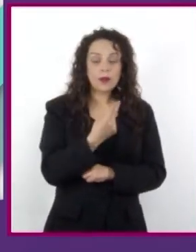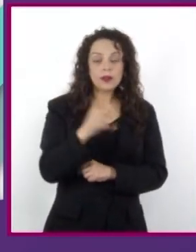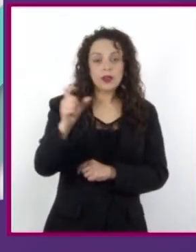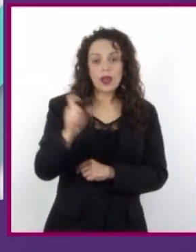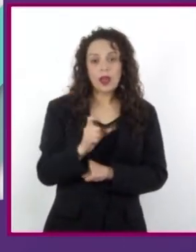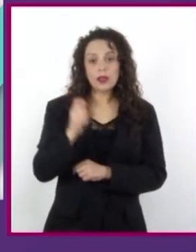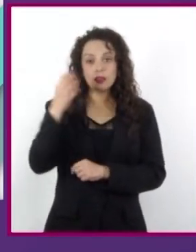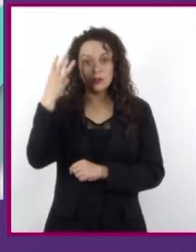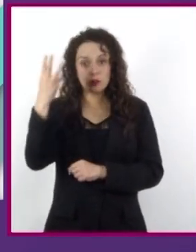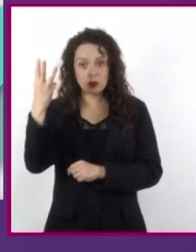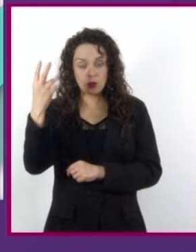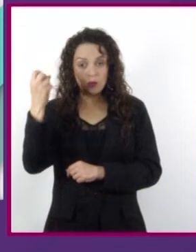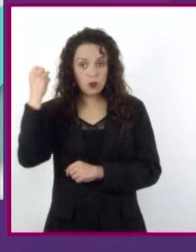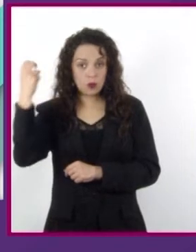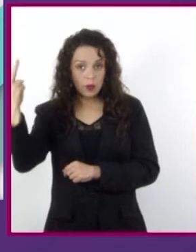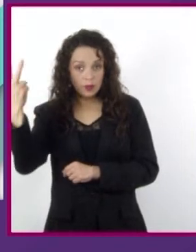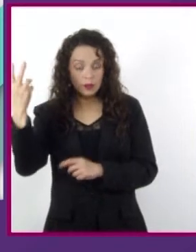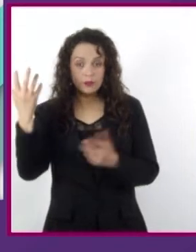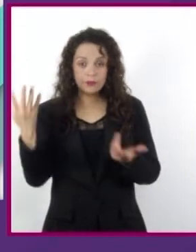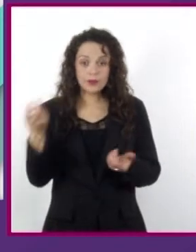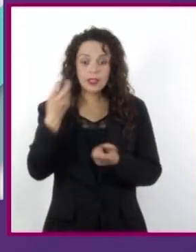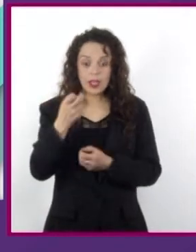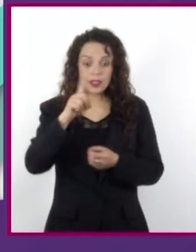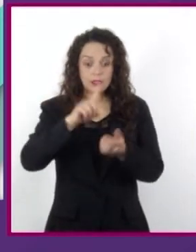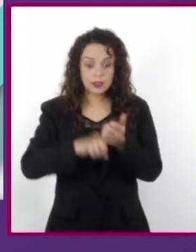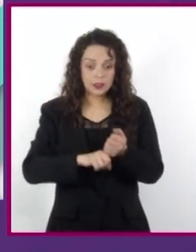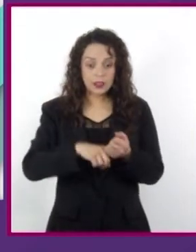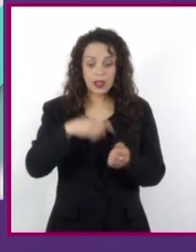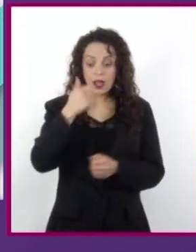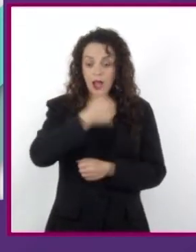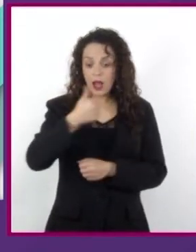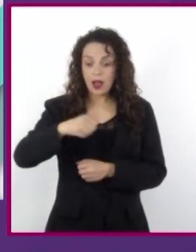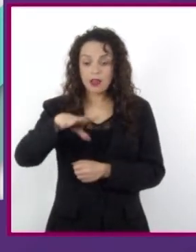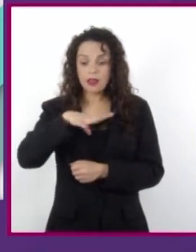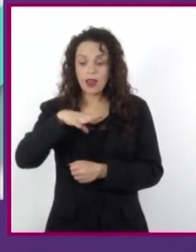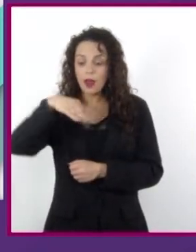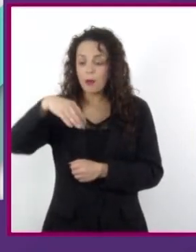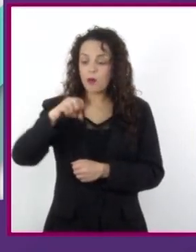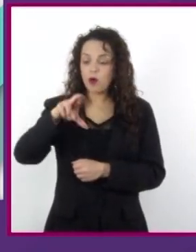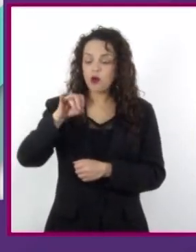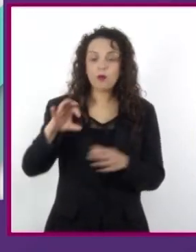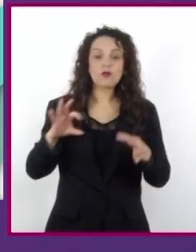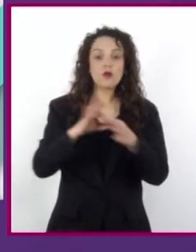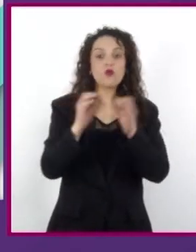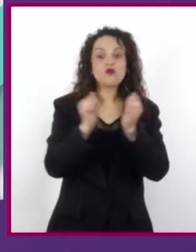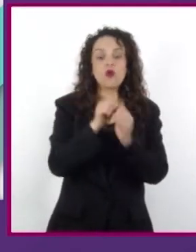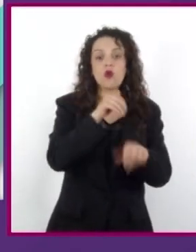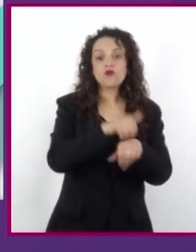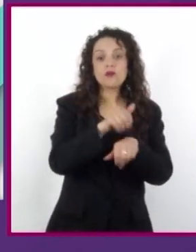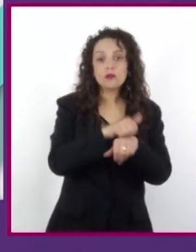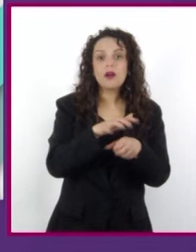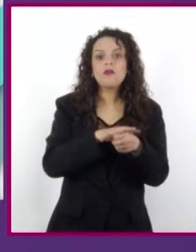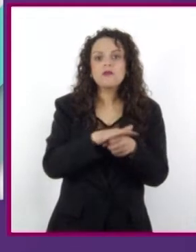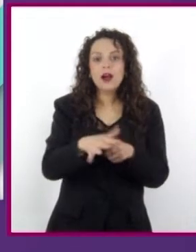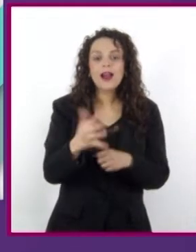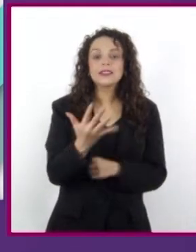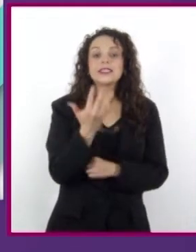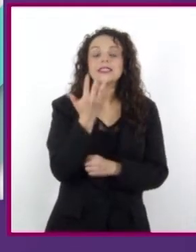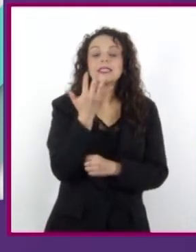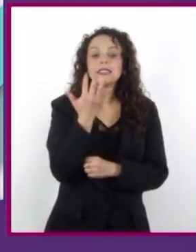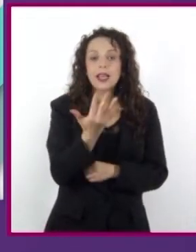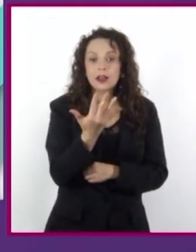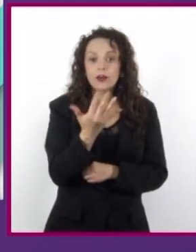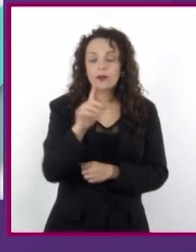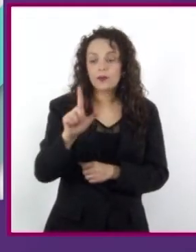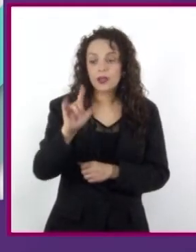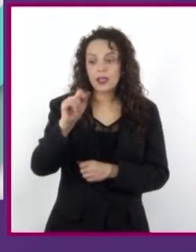cuadrado, tenemos que el factor común entre ambos monomios en la parte numérica es el 5, y por la parte